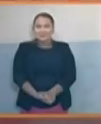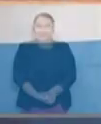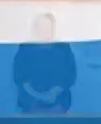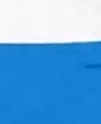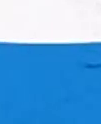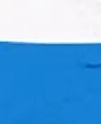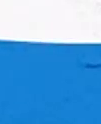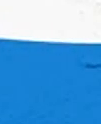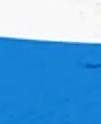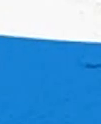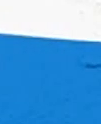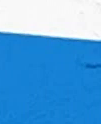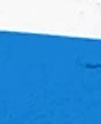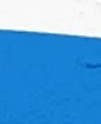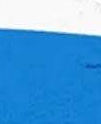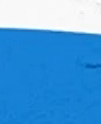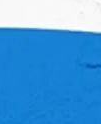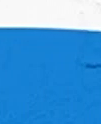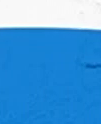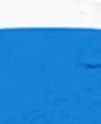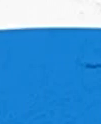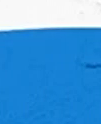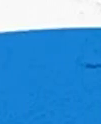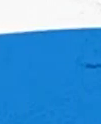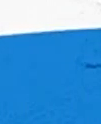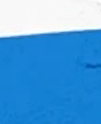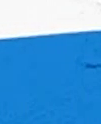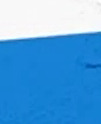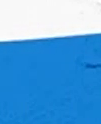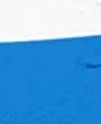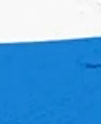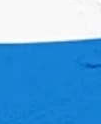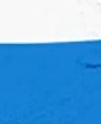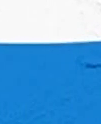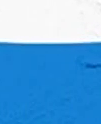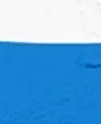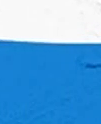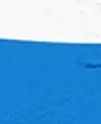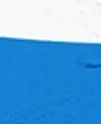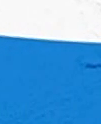Esto fue el...